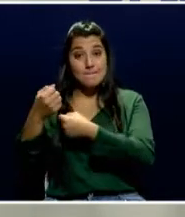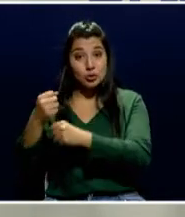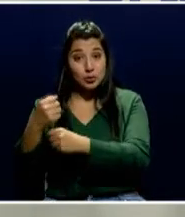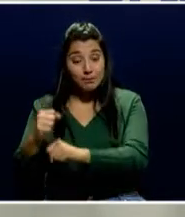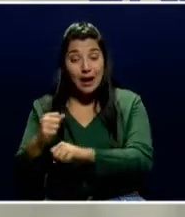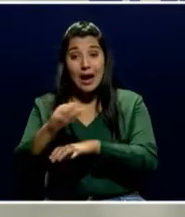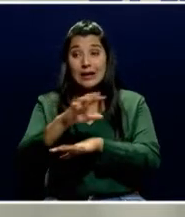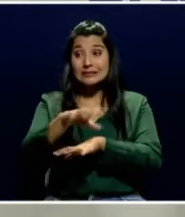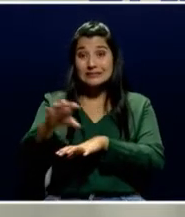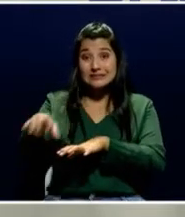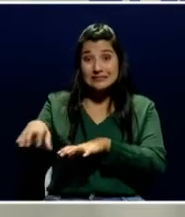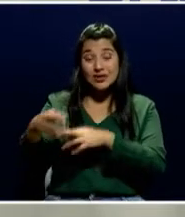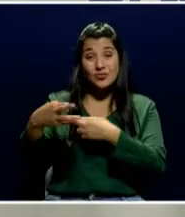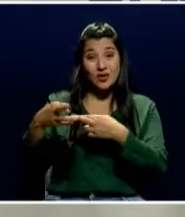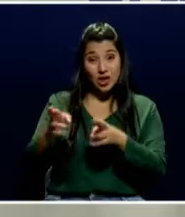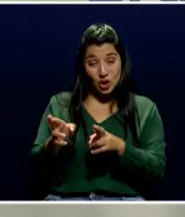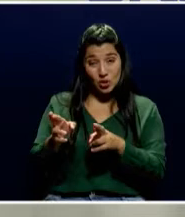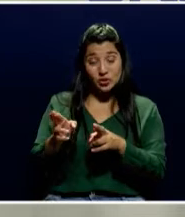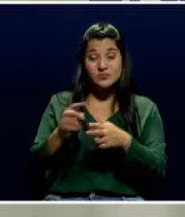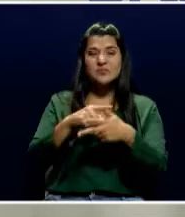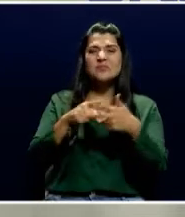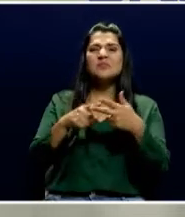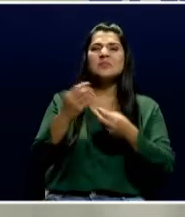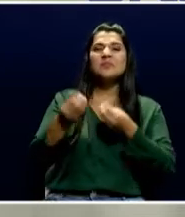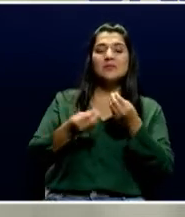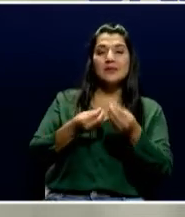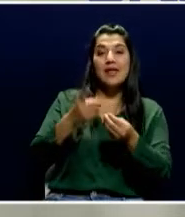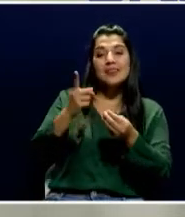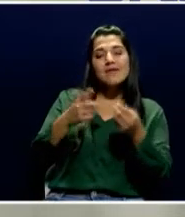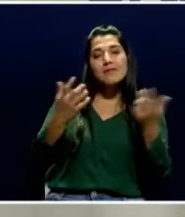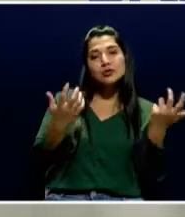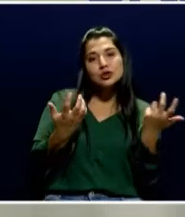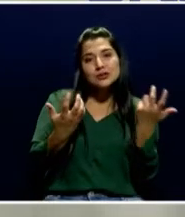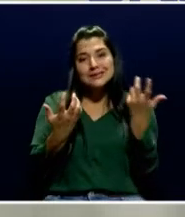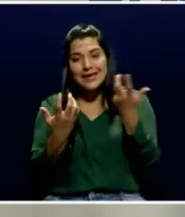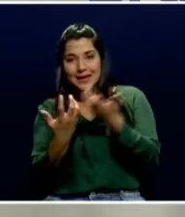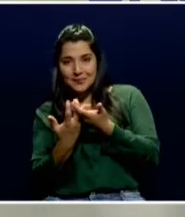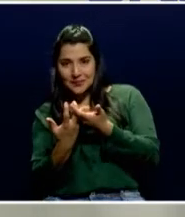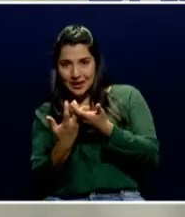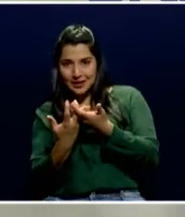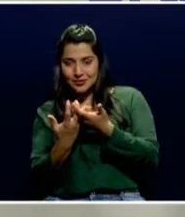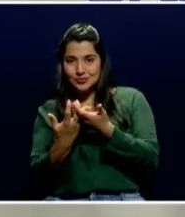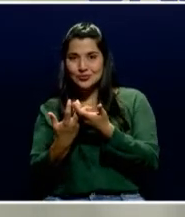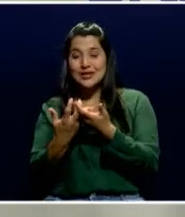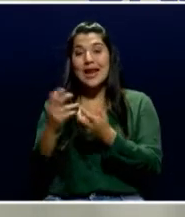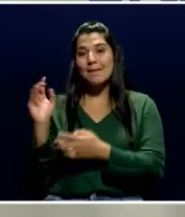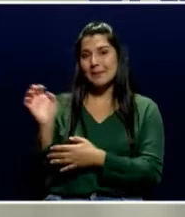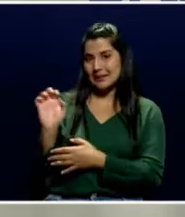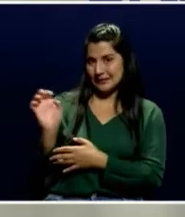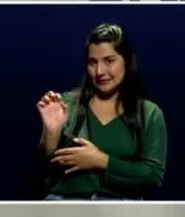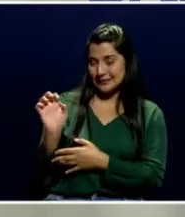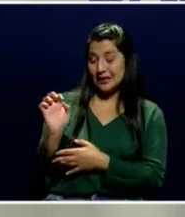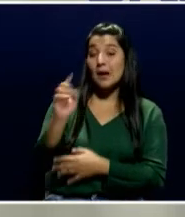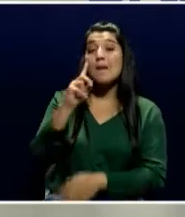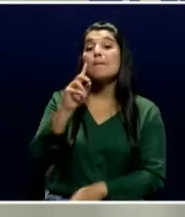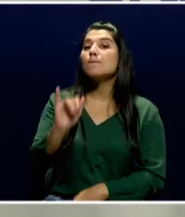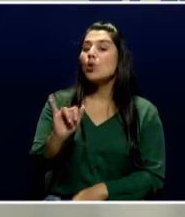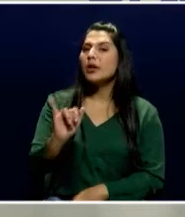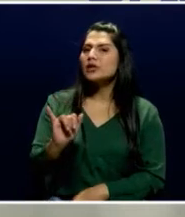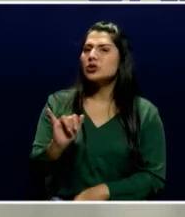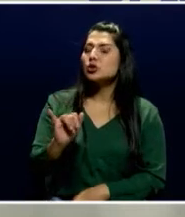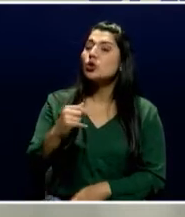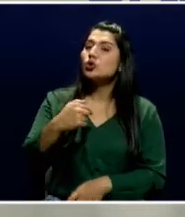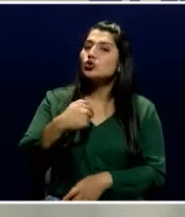comunales y regionales de emergencia, es que tenemos que adaptarnos a la especialidad de la que trate la emergencia. Por eso dediqué